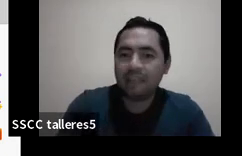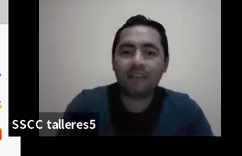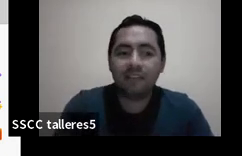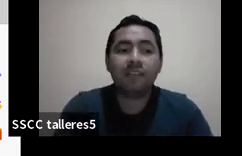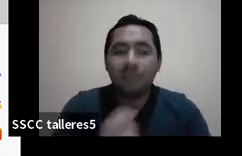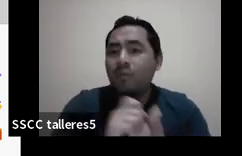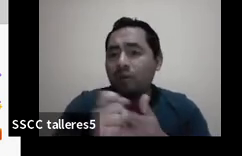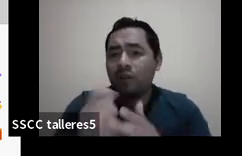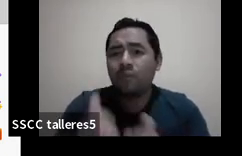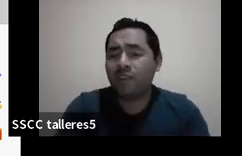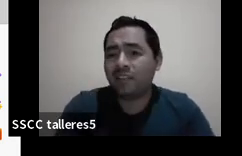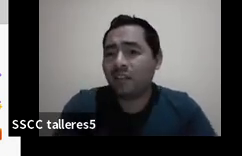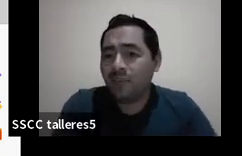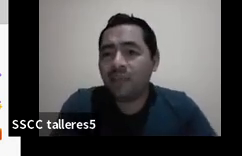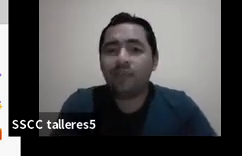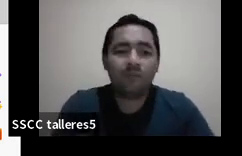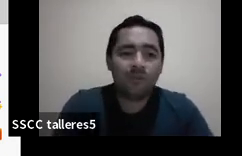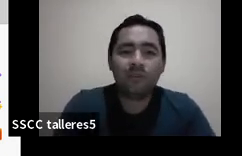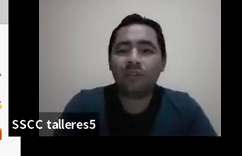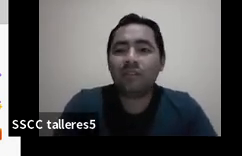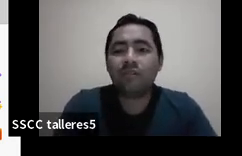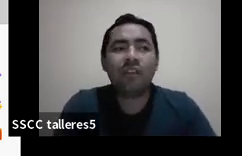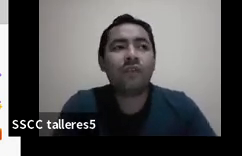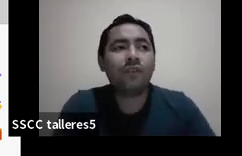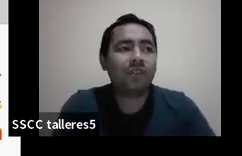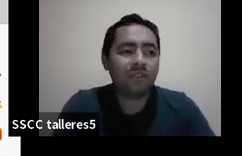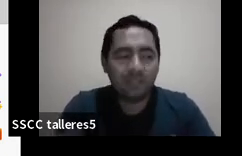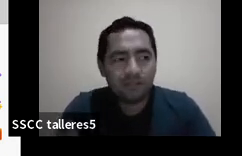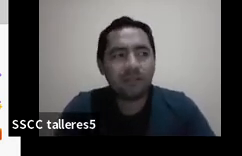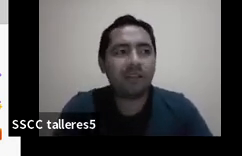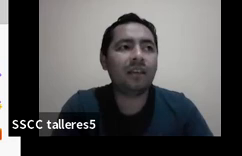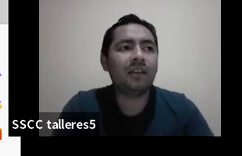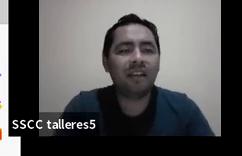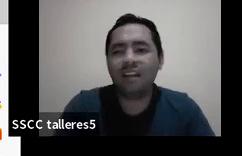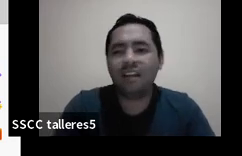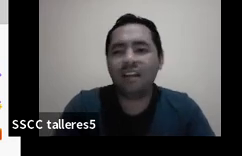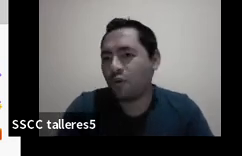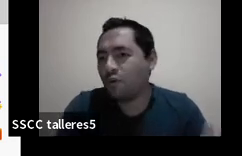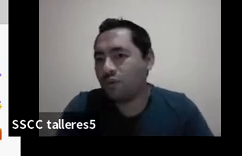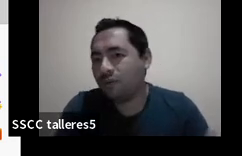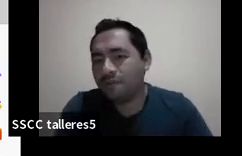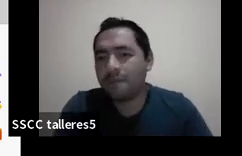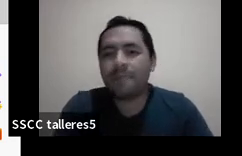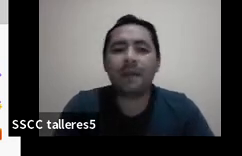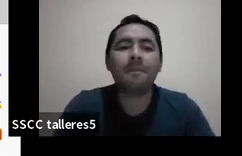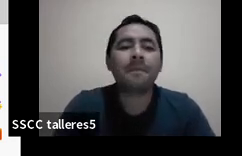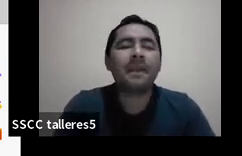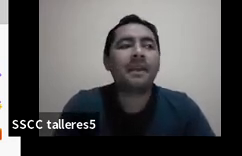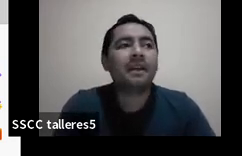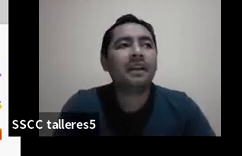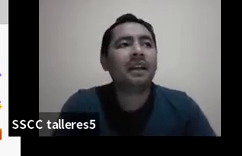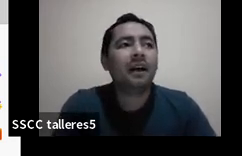algunas señas, se comunica escribiendo cuando no tiene su audífono. Entonces, él es un sordo postlocutivo,